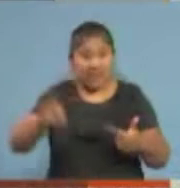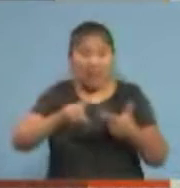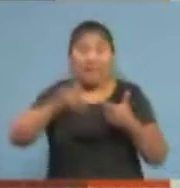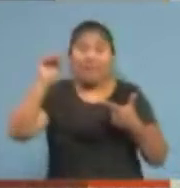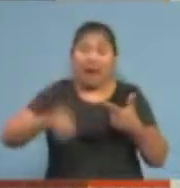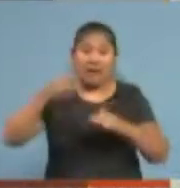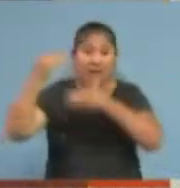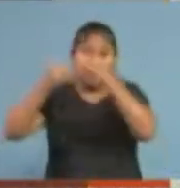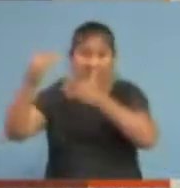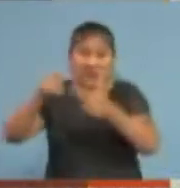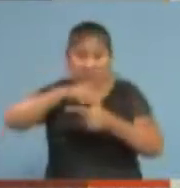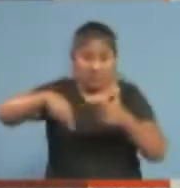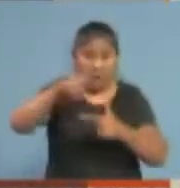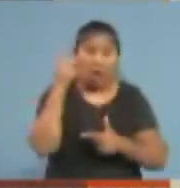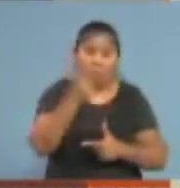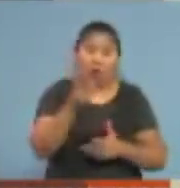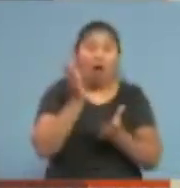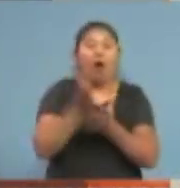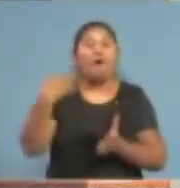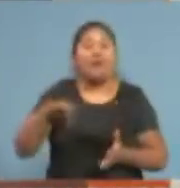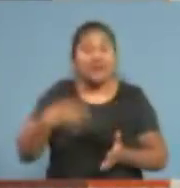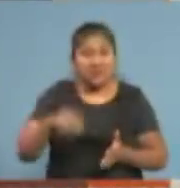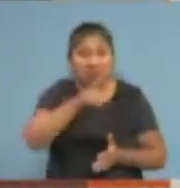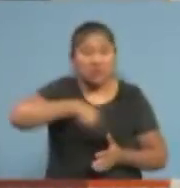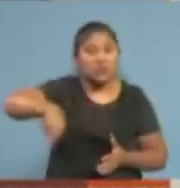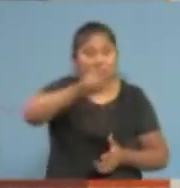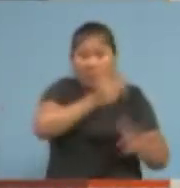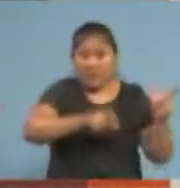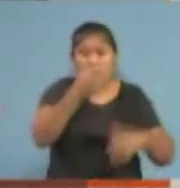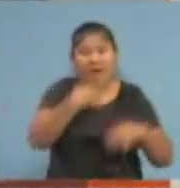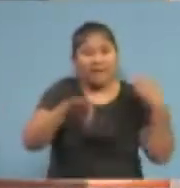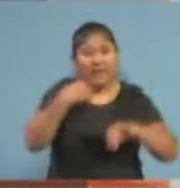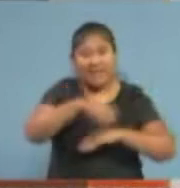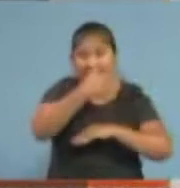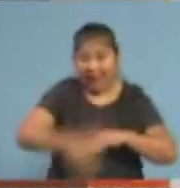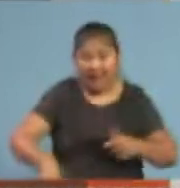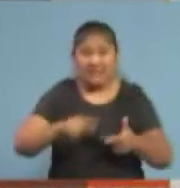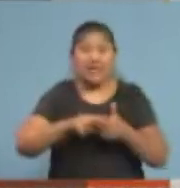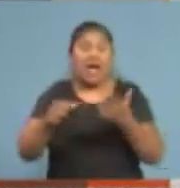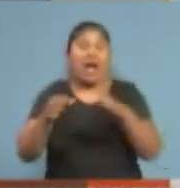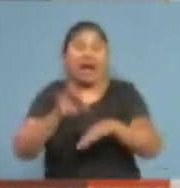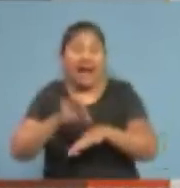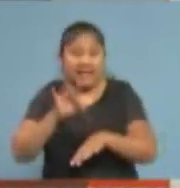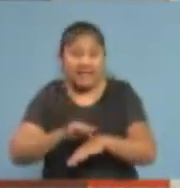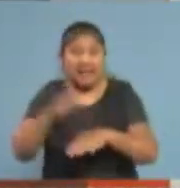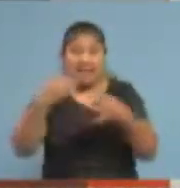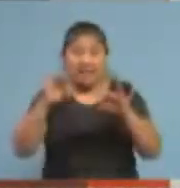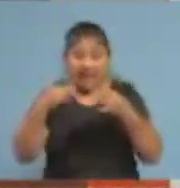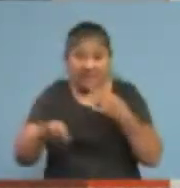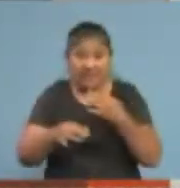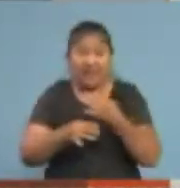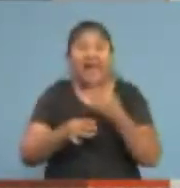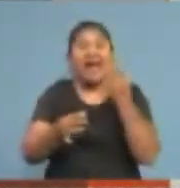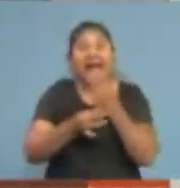un carnicero un panadero en un restaurante tienen que realizar estos cursos que son cursos que duran tres días con un examen